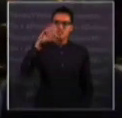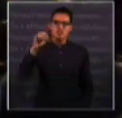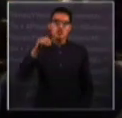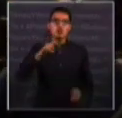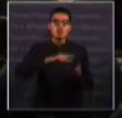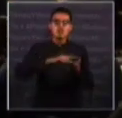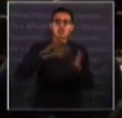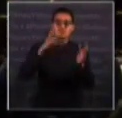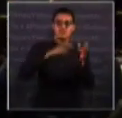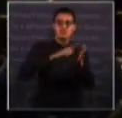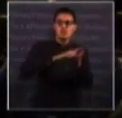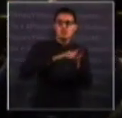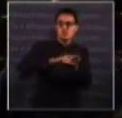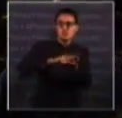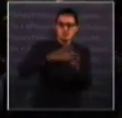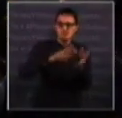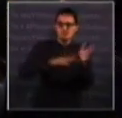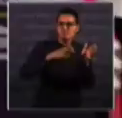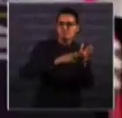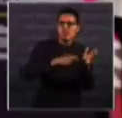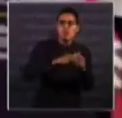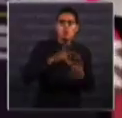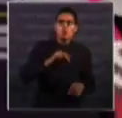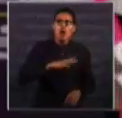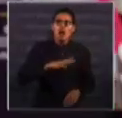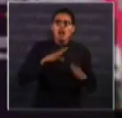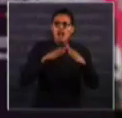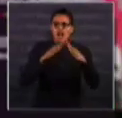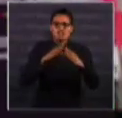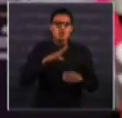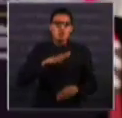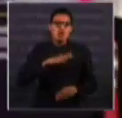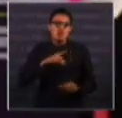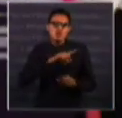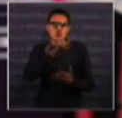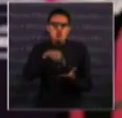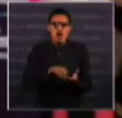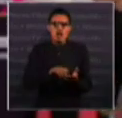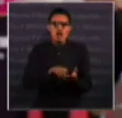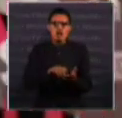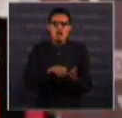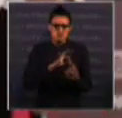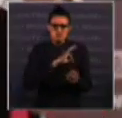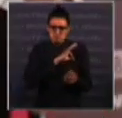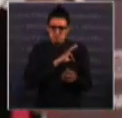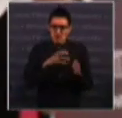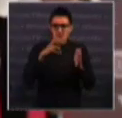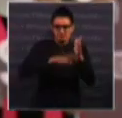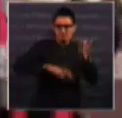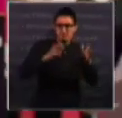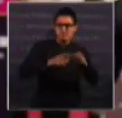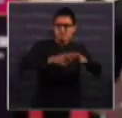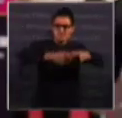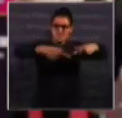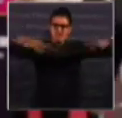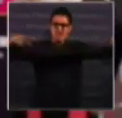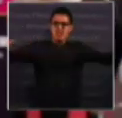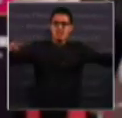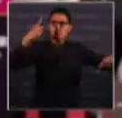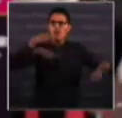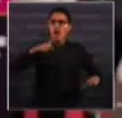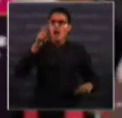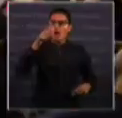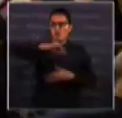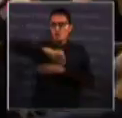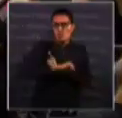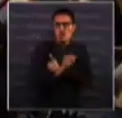cuantos habitantes que visitan particularmente a final del año para la época de Navidad. Agua que, por